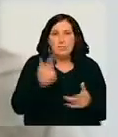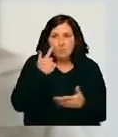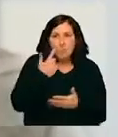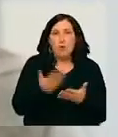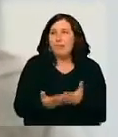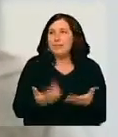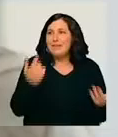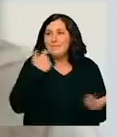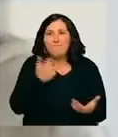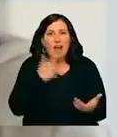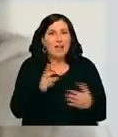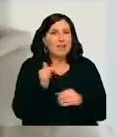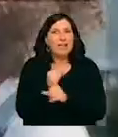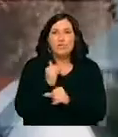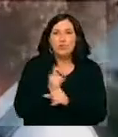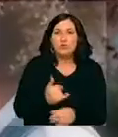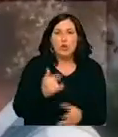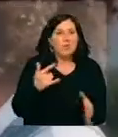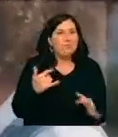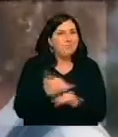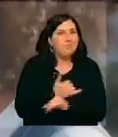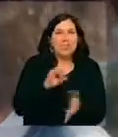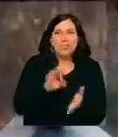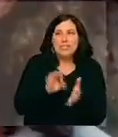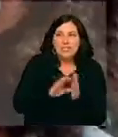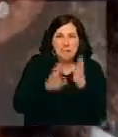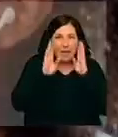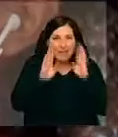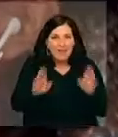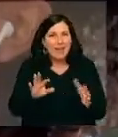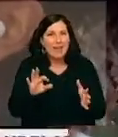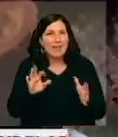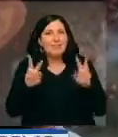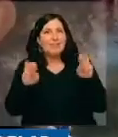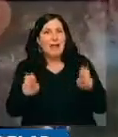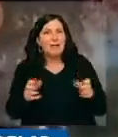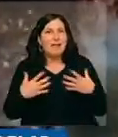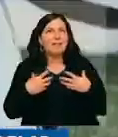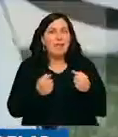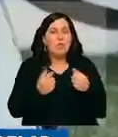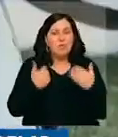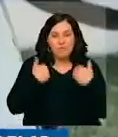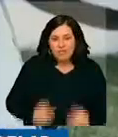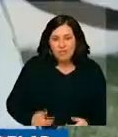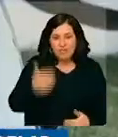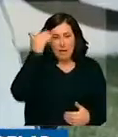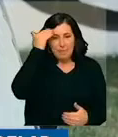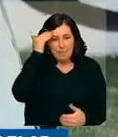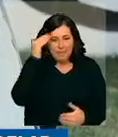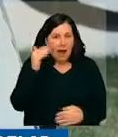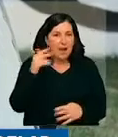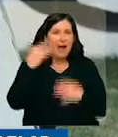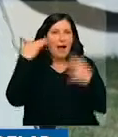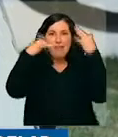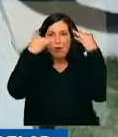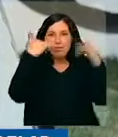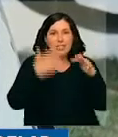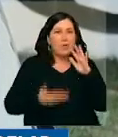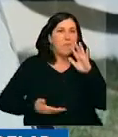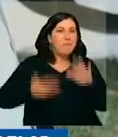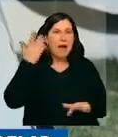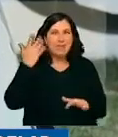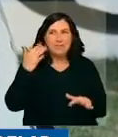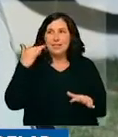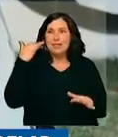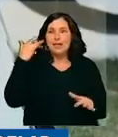instituciones para abordar estos temas y preservar así la salud física y mental de los adolescentes. Sobre todo cuando se trata de una sexualidad atravesada por el